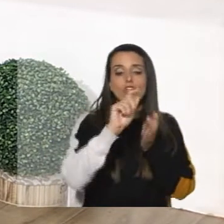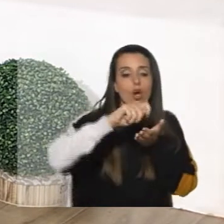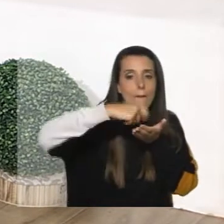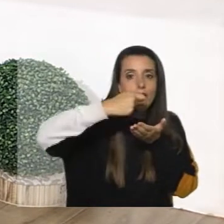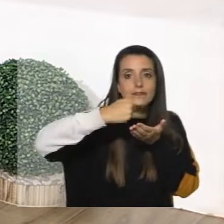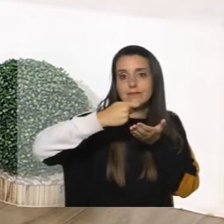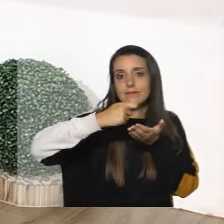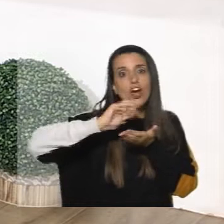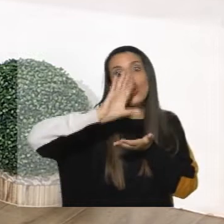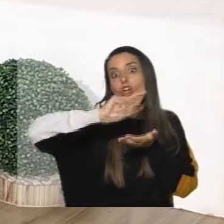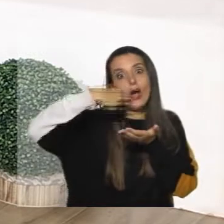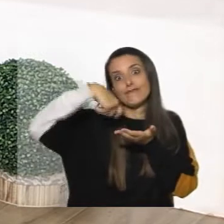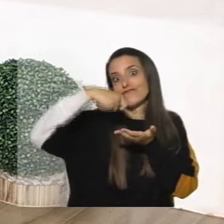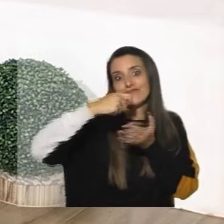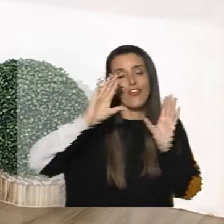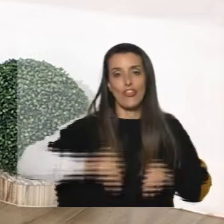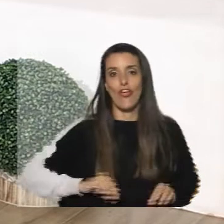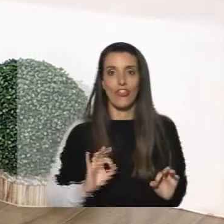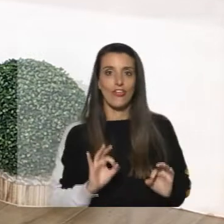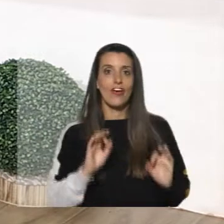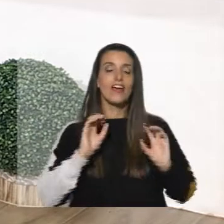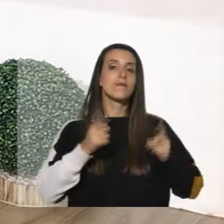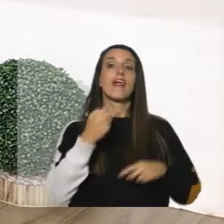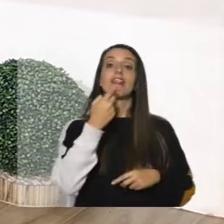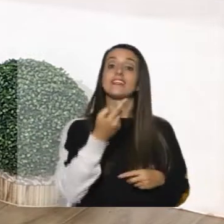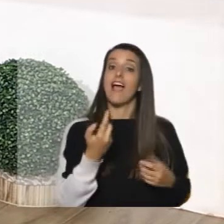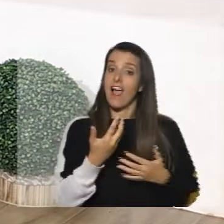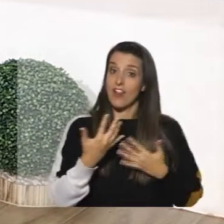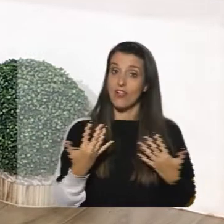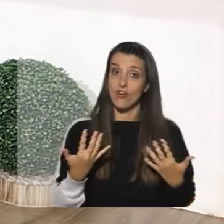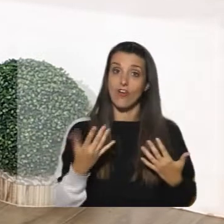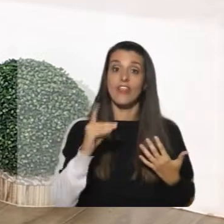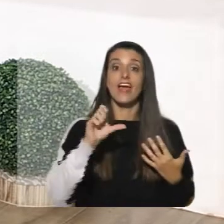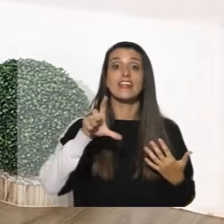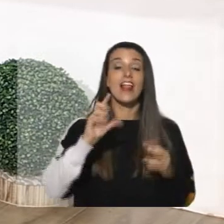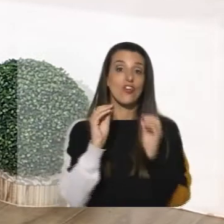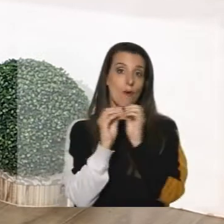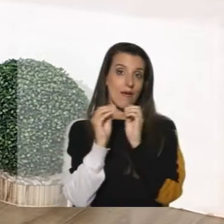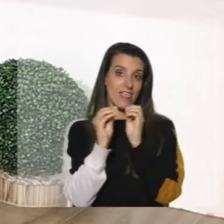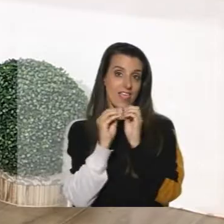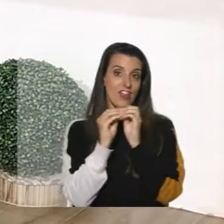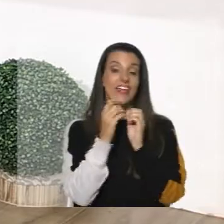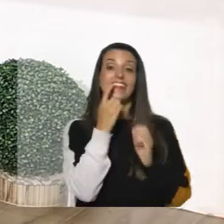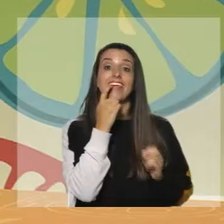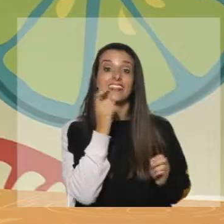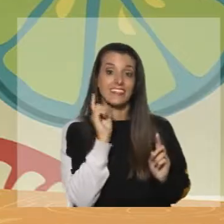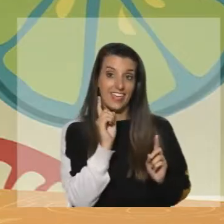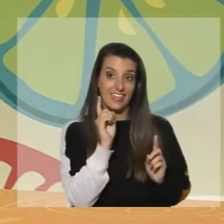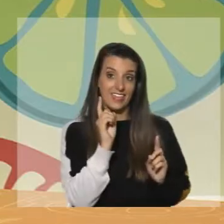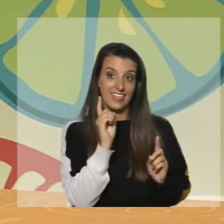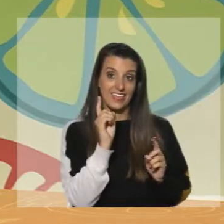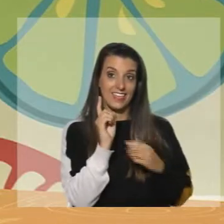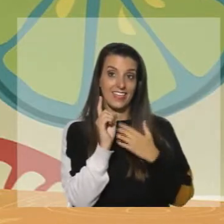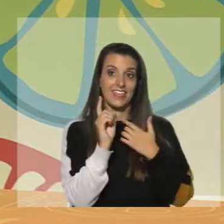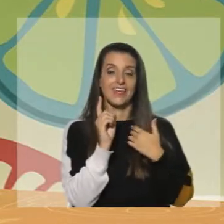podés. No pude. No, comí eso no como se puede. Tres pedacitos. Y voy a decir algo. Daniel, nuestro compañero más conocido como El Diente. Daniel, perdón.